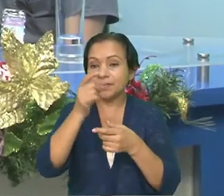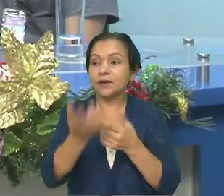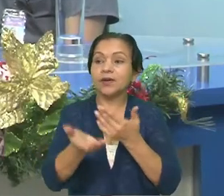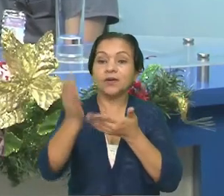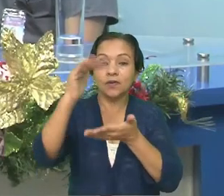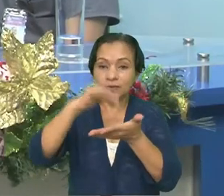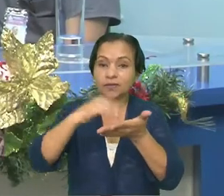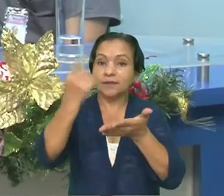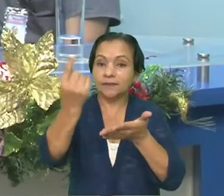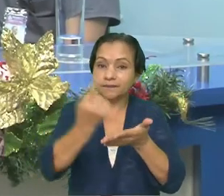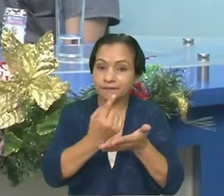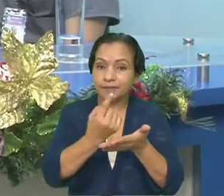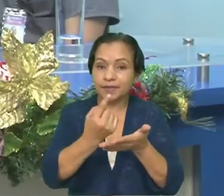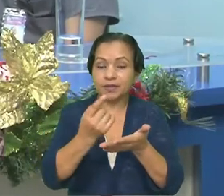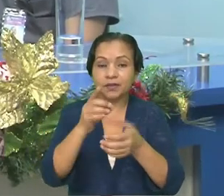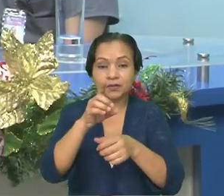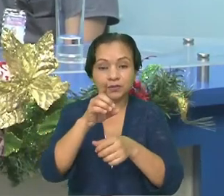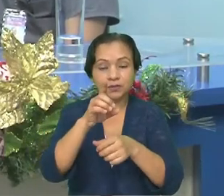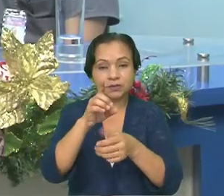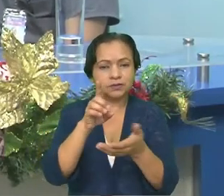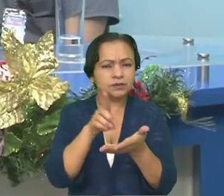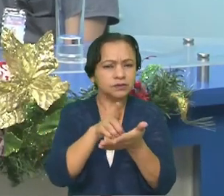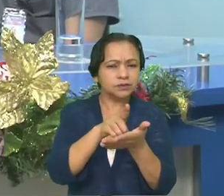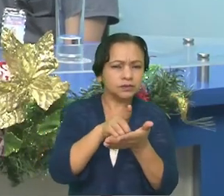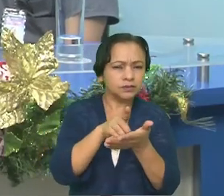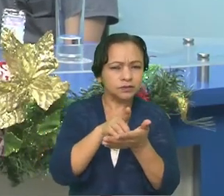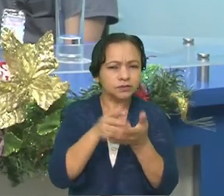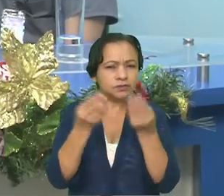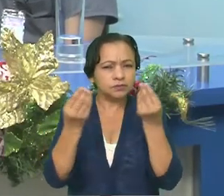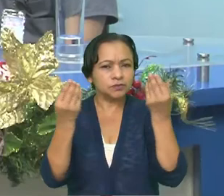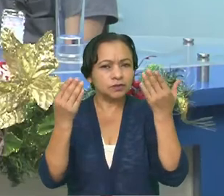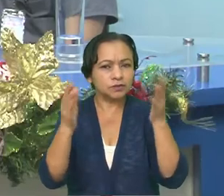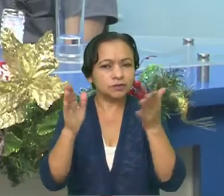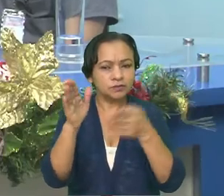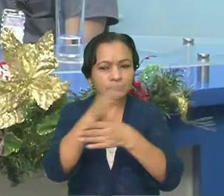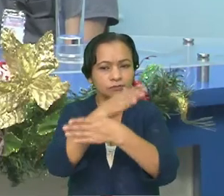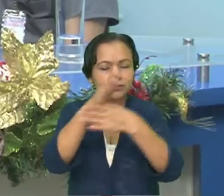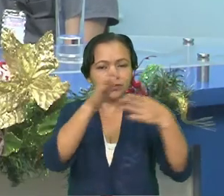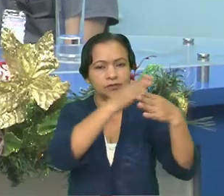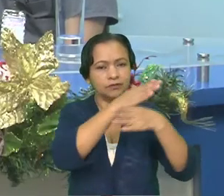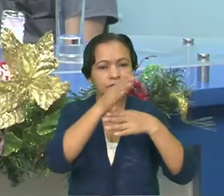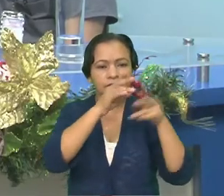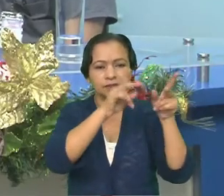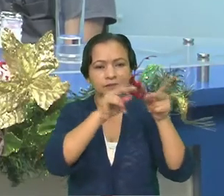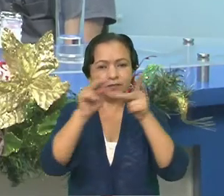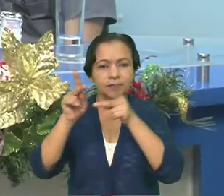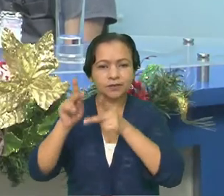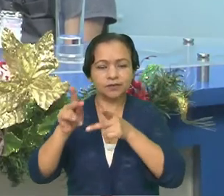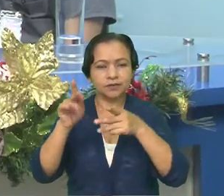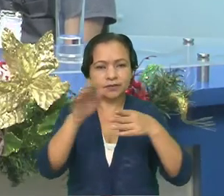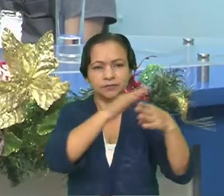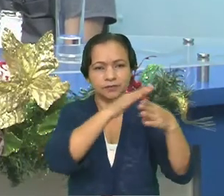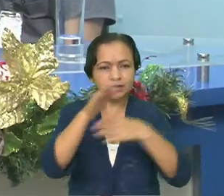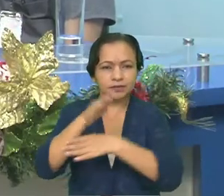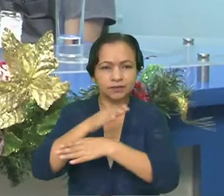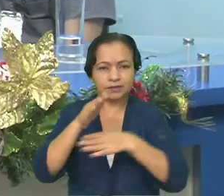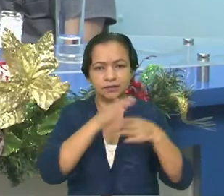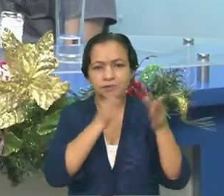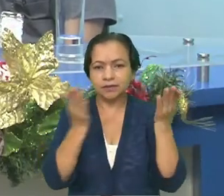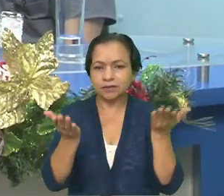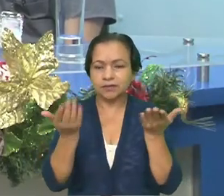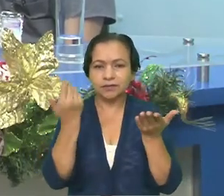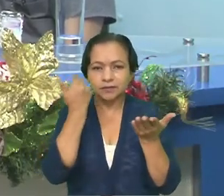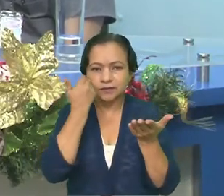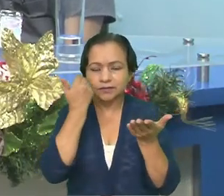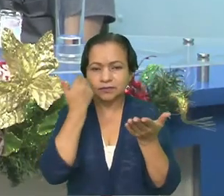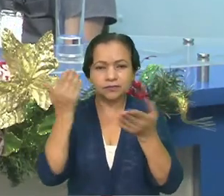claro. que despejemos muchas dudas, porque hay tantos casos, ¿verdad?, que son distintos. Cada persona, como dice el dicho, es un mundo. Así es. Y cada enfermedad